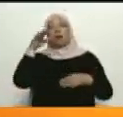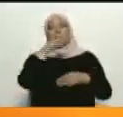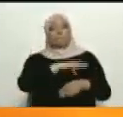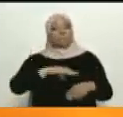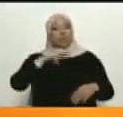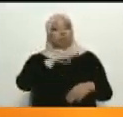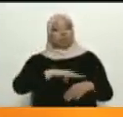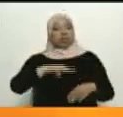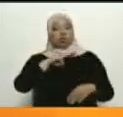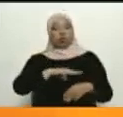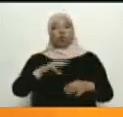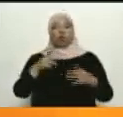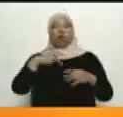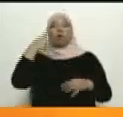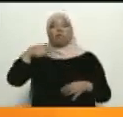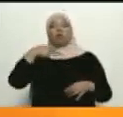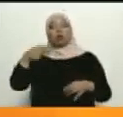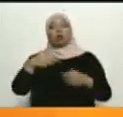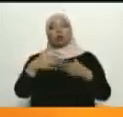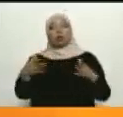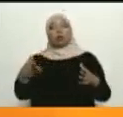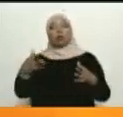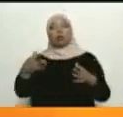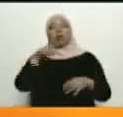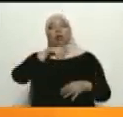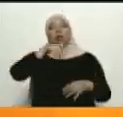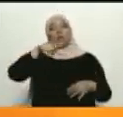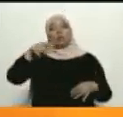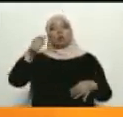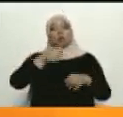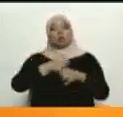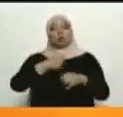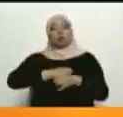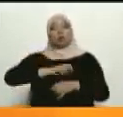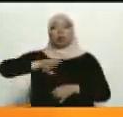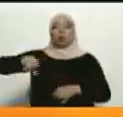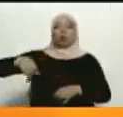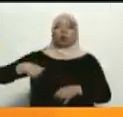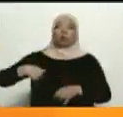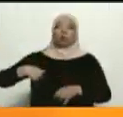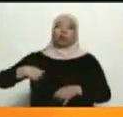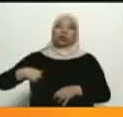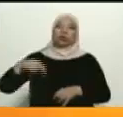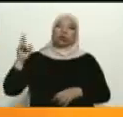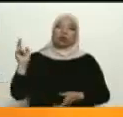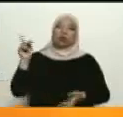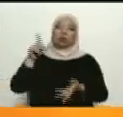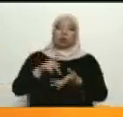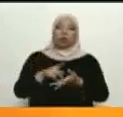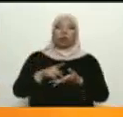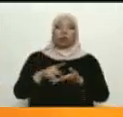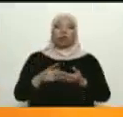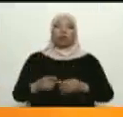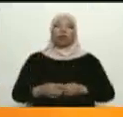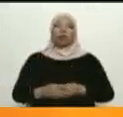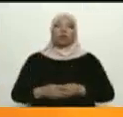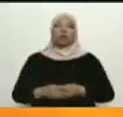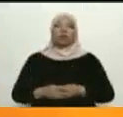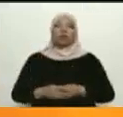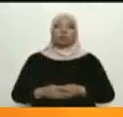cuadrante pa como política pública de Seguridad Ciudadana que nosotros hemos demostrado y seguimos demostrando